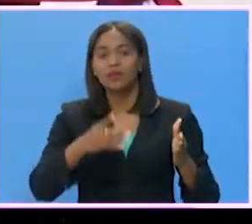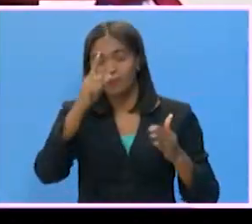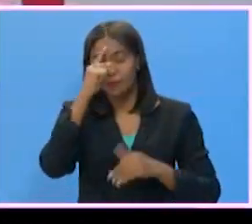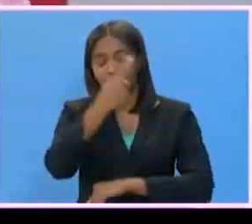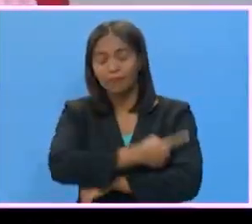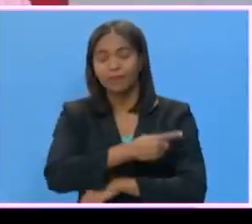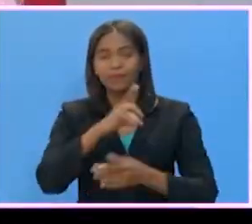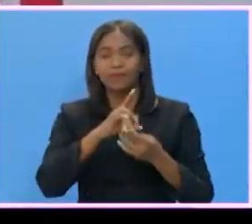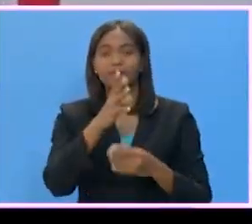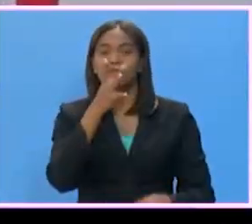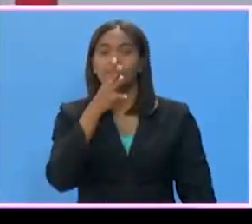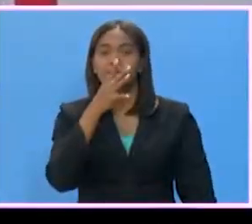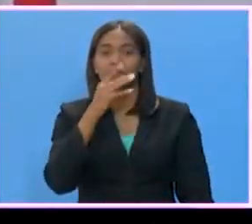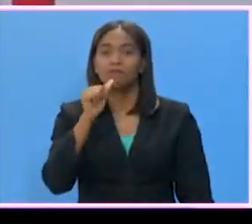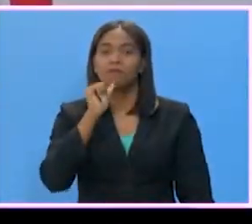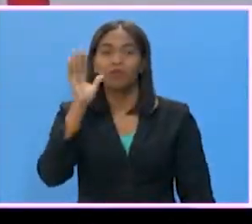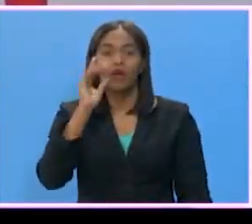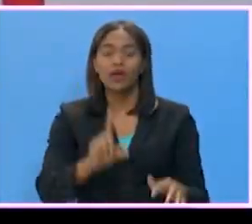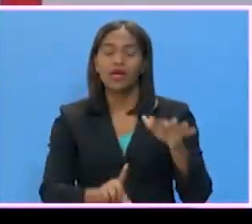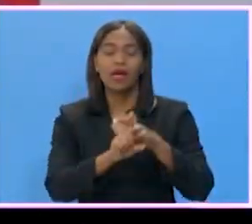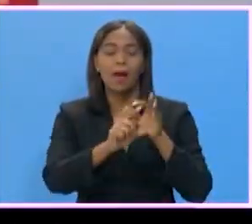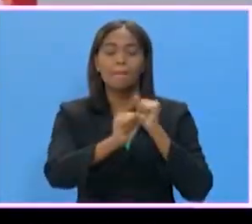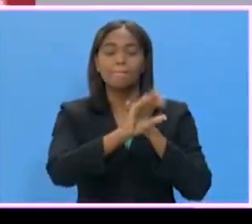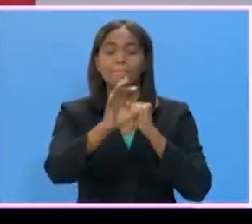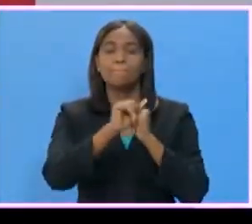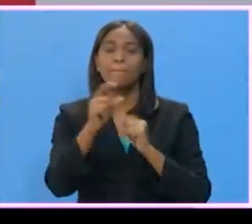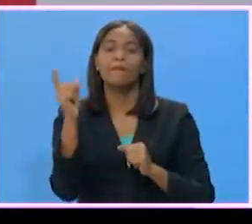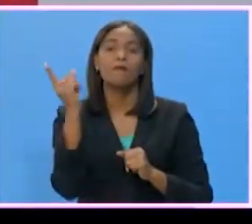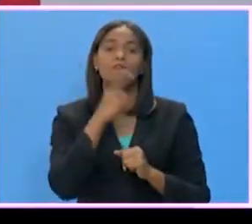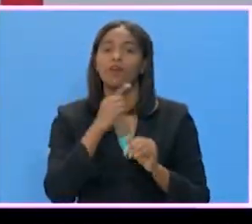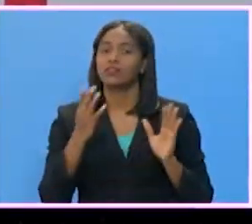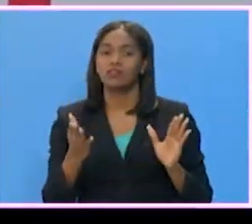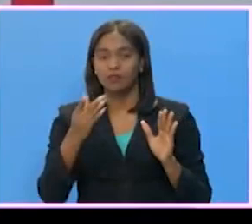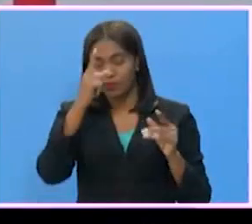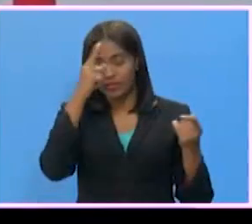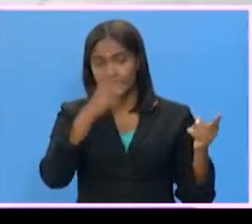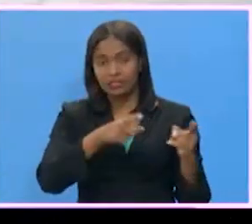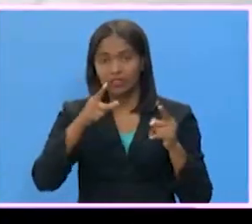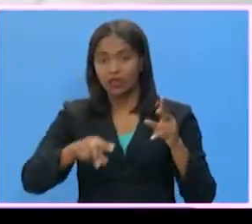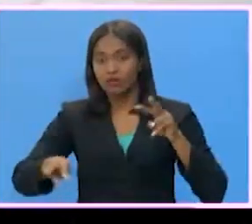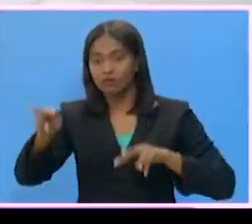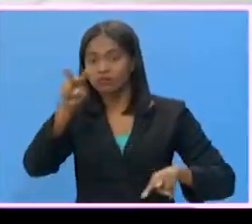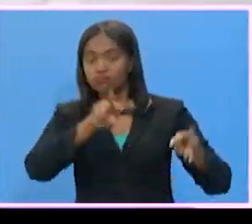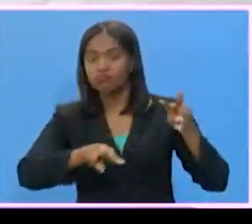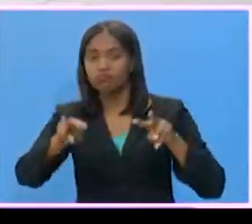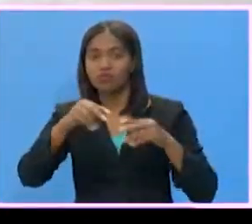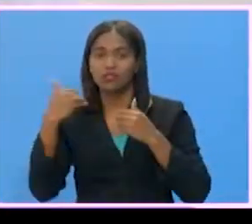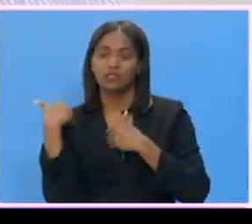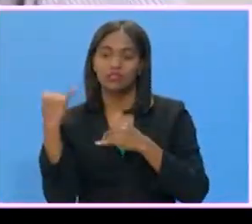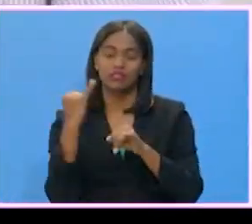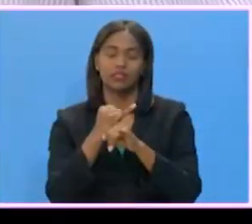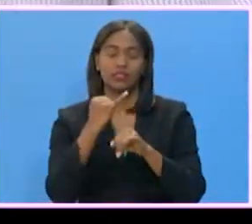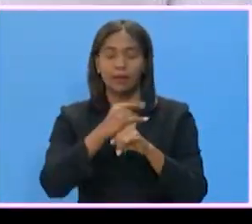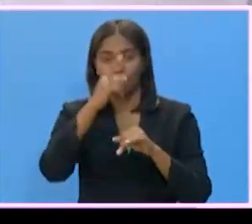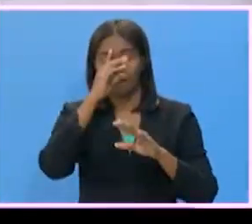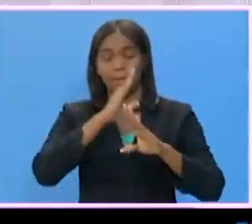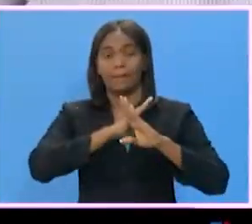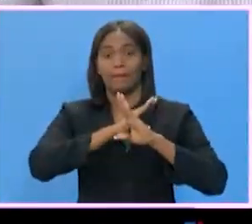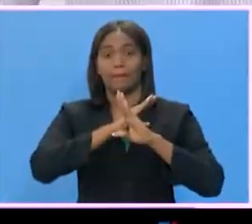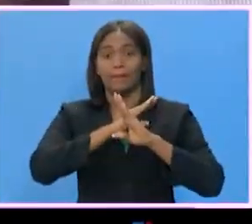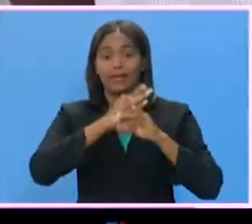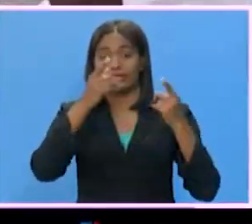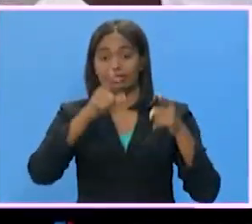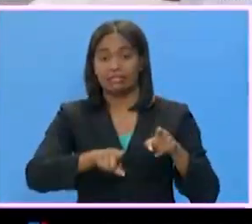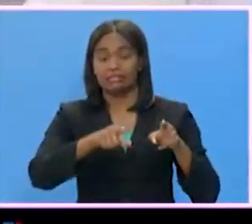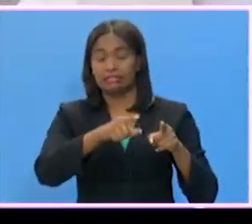Día de las Madres no se producirá publicidad engañosa debido a los operativos de vigilancia montados por esa entidad para evitar